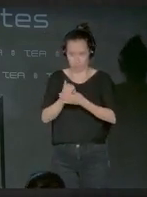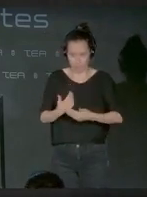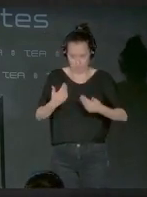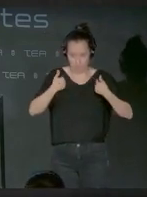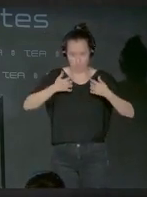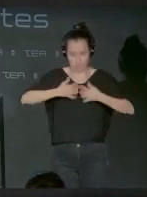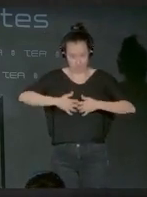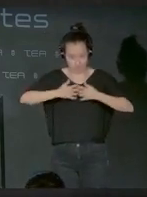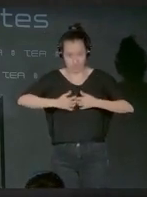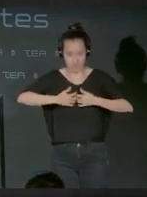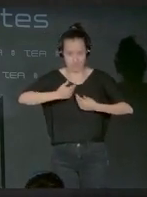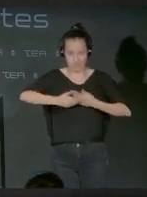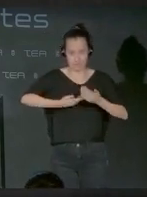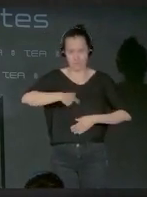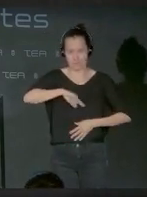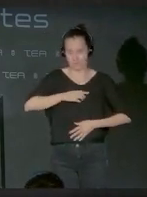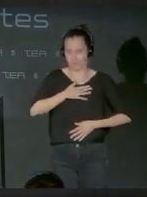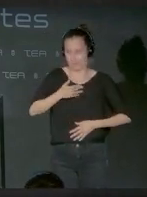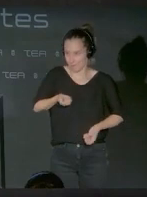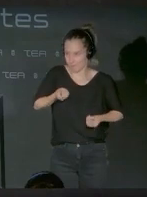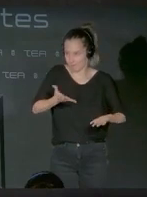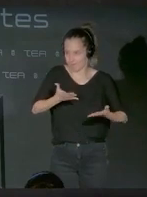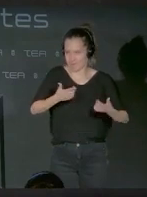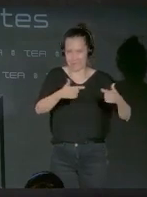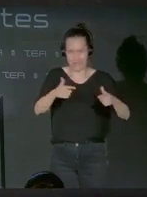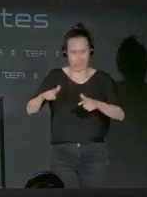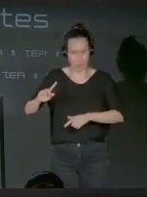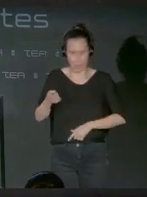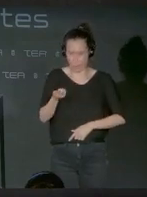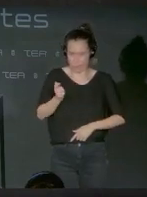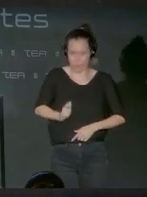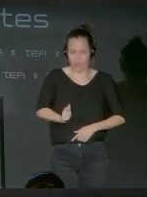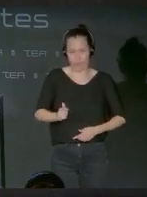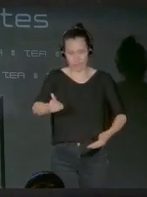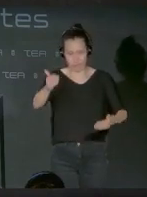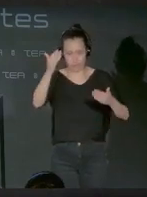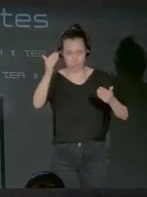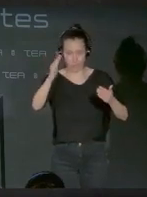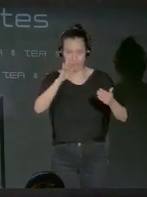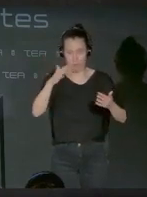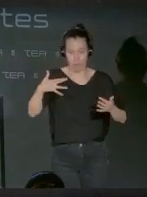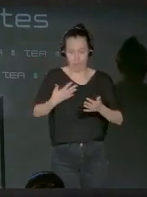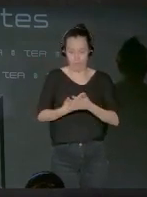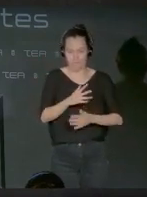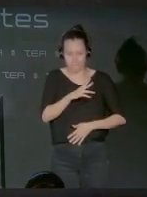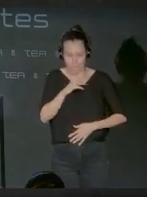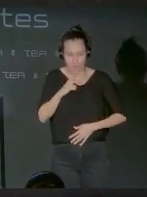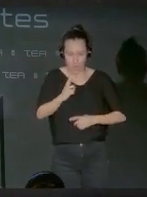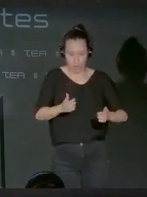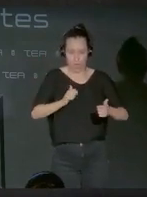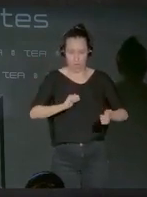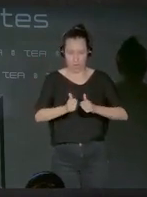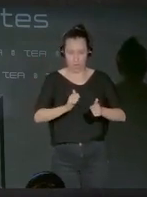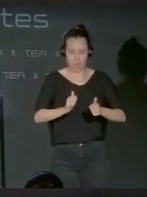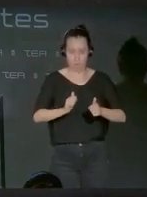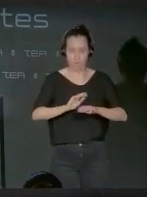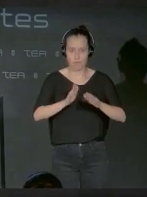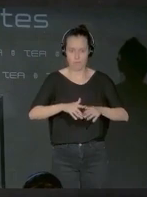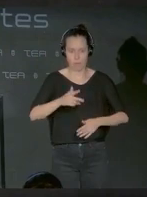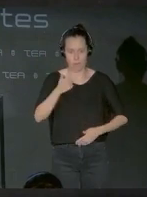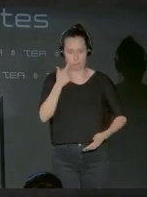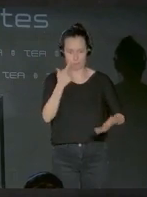trasladamos esta felicitación a todo el sector del videojuego por haber sido capaces de poner en valor a la industria y que ésta ocupe el lugar que